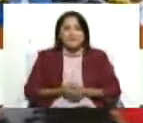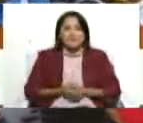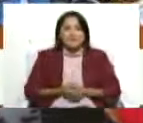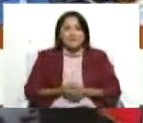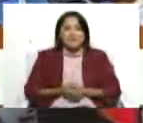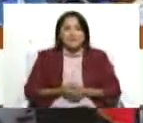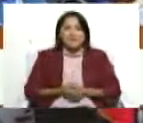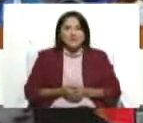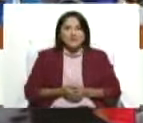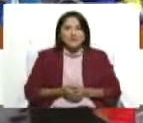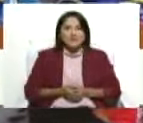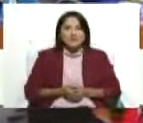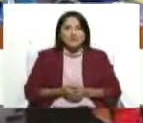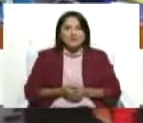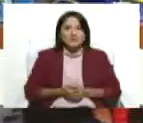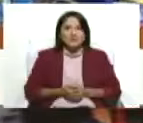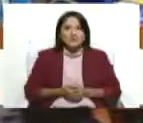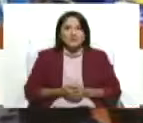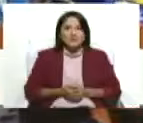todo?